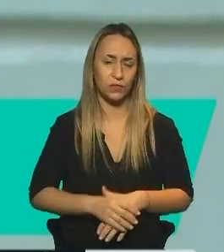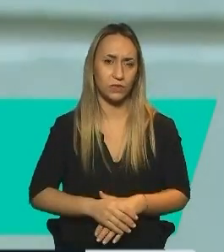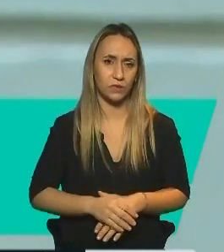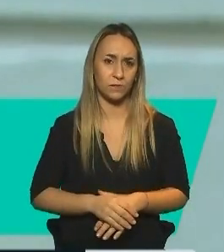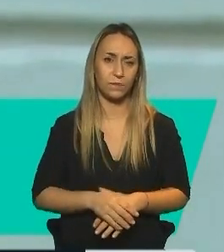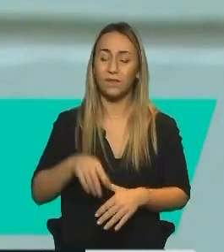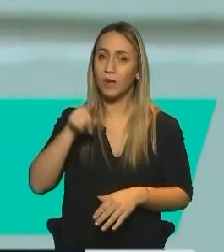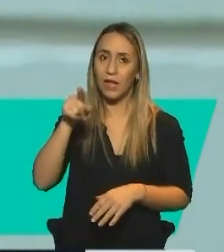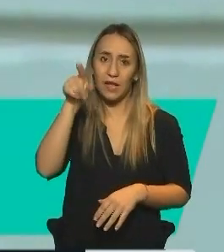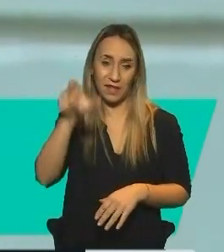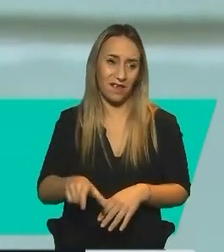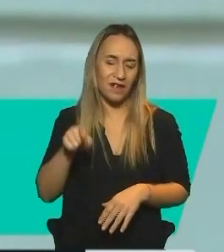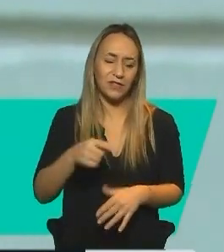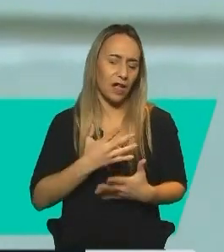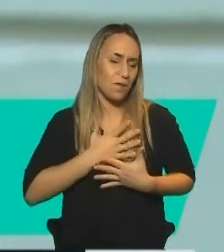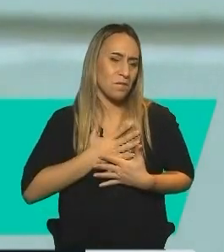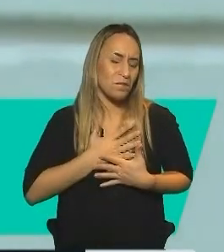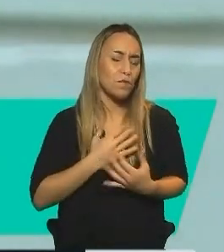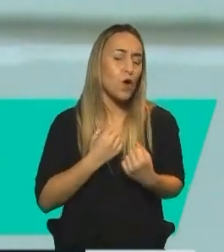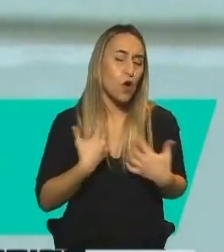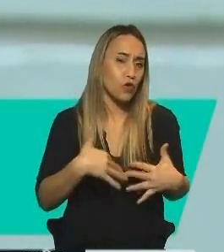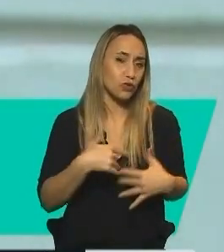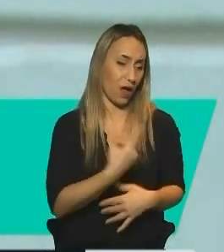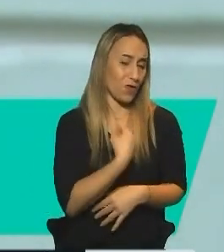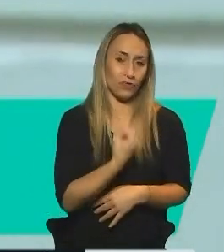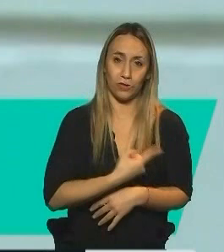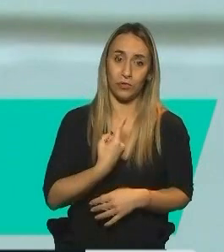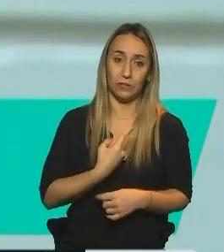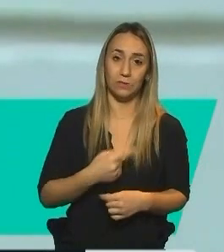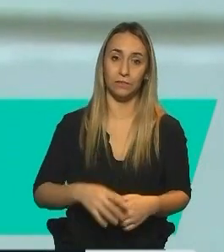Nos amaba más que su vida. Y me parece que,